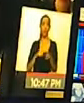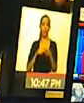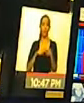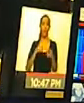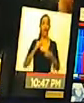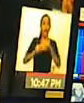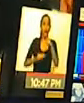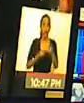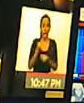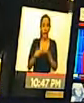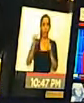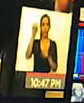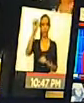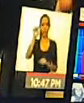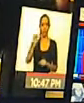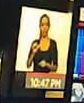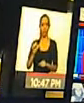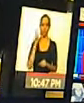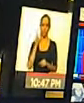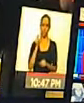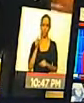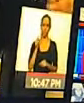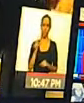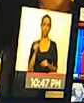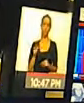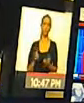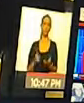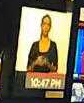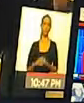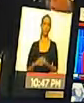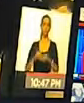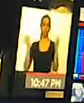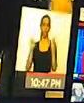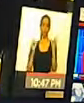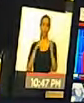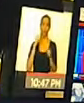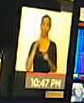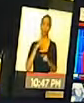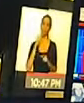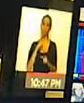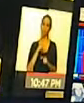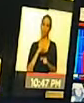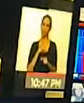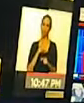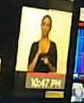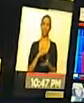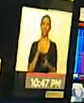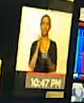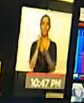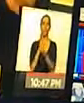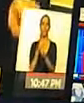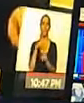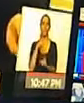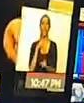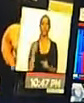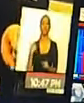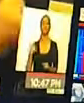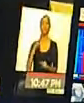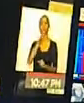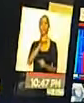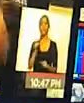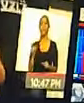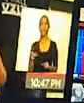un análisis crítico de los medios, de los políticos y de los fines políticos que tienen estos personajes y